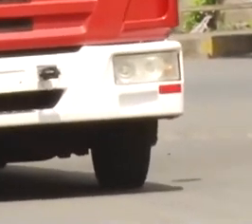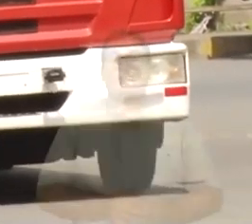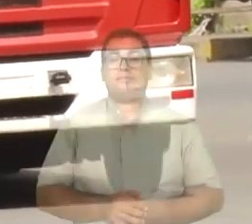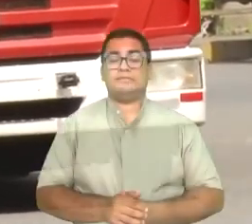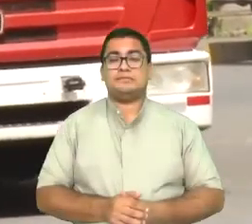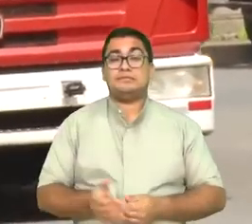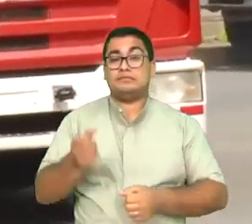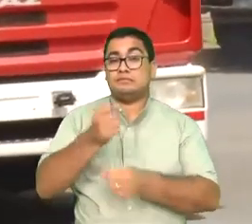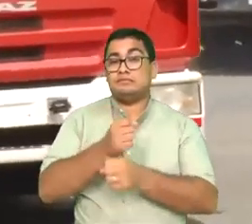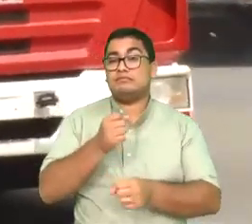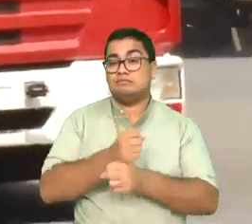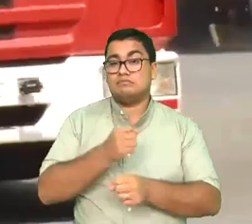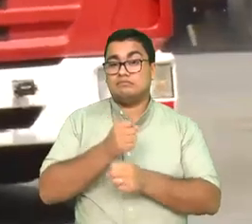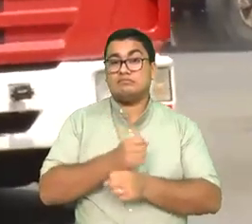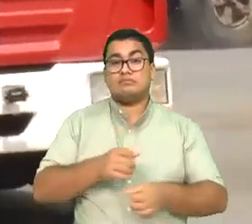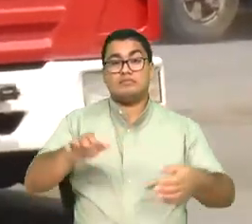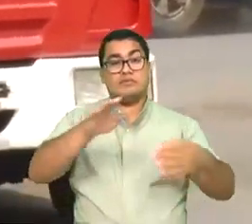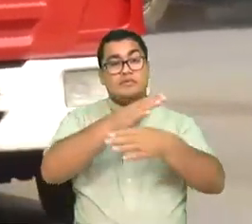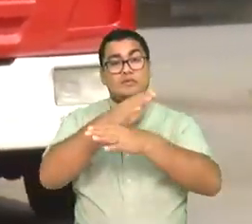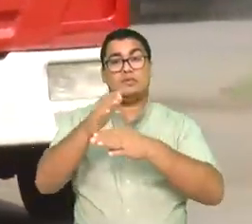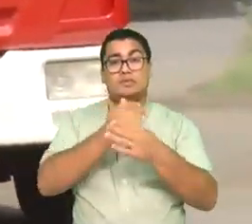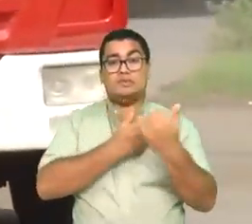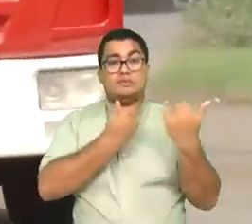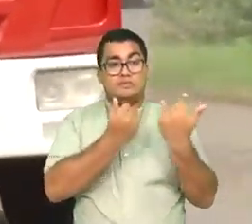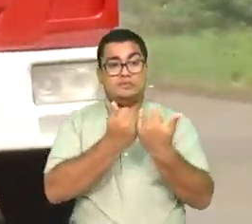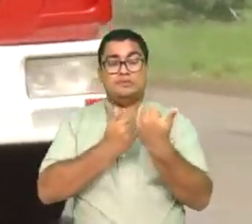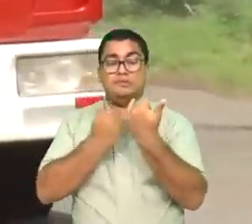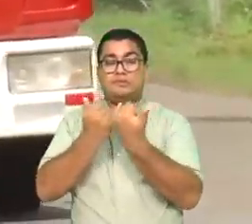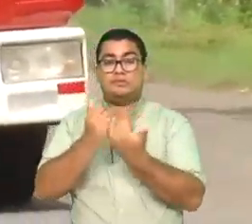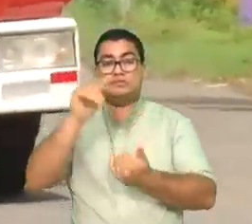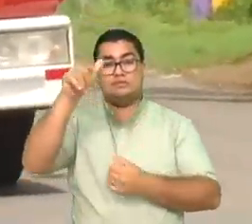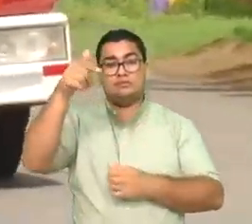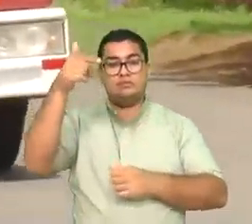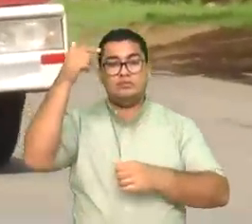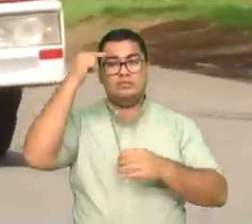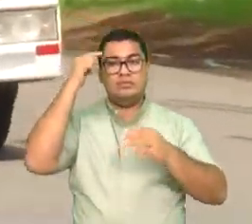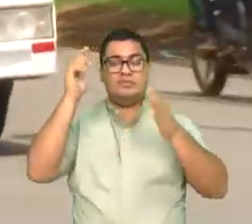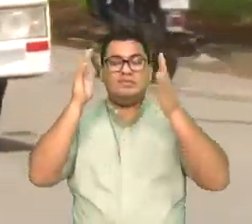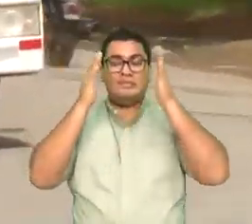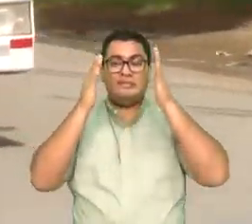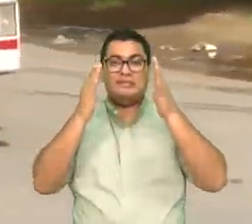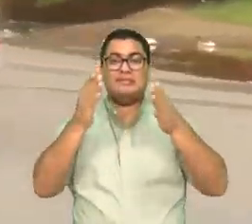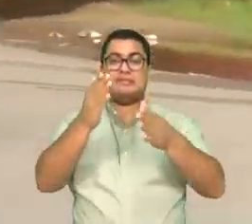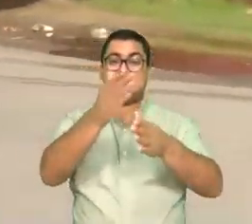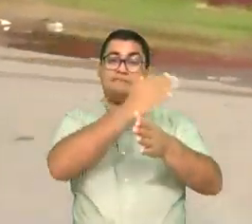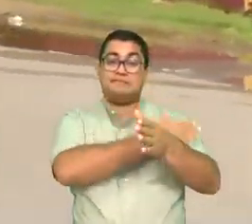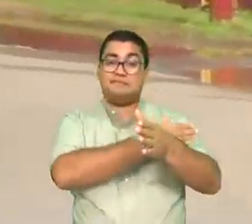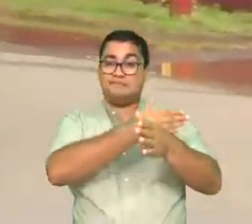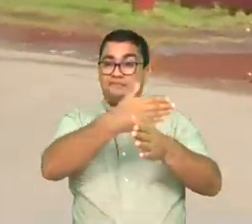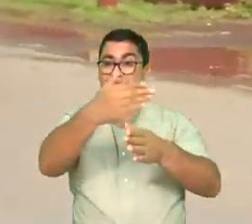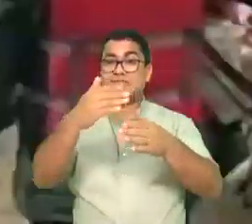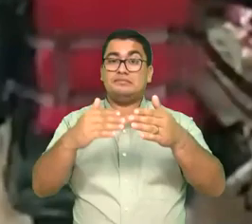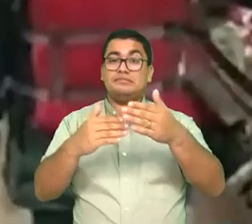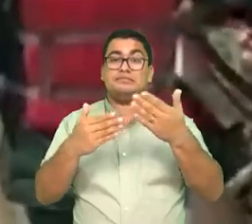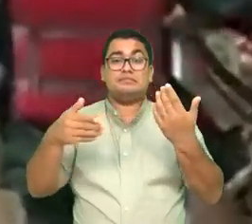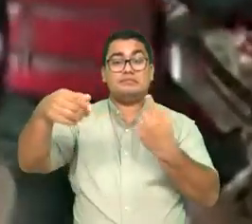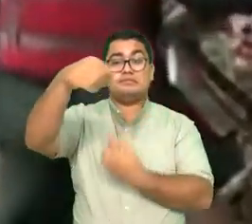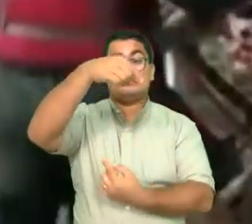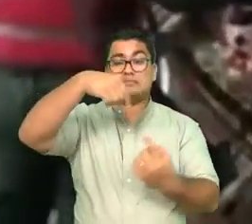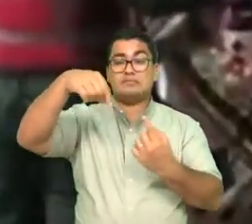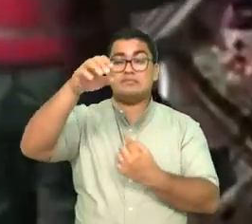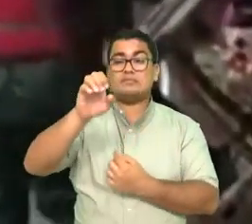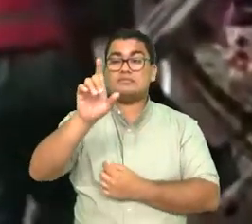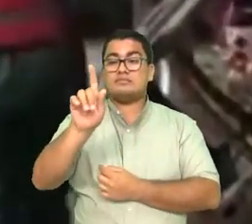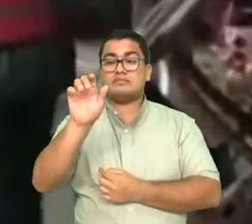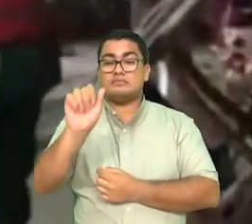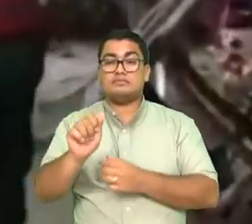El trabajo articulado de las distintas instituciones de gobierno en la atención antes, durante y después del paso del huracán Eta